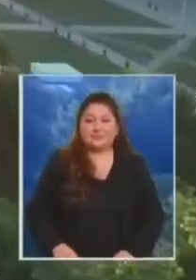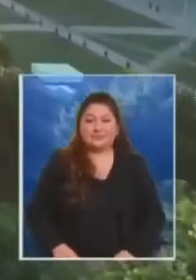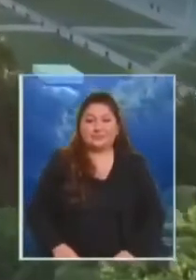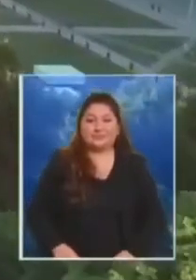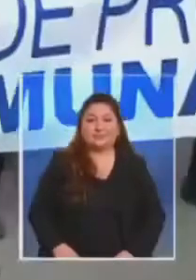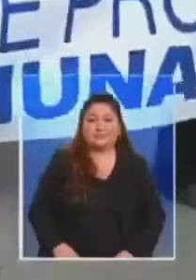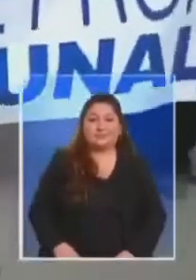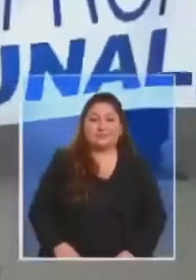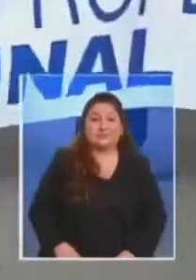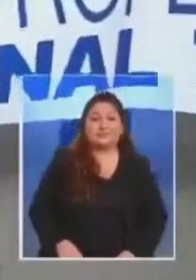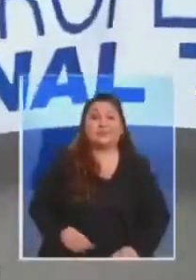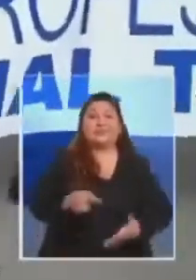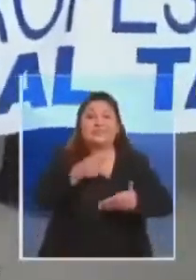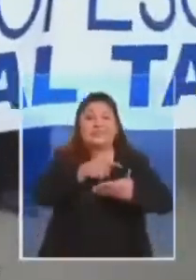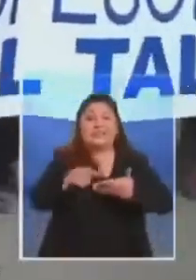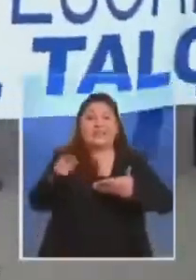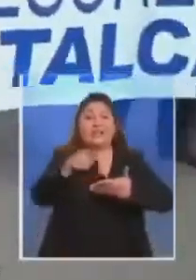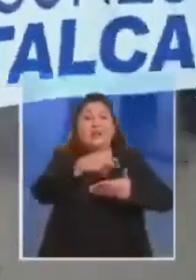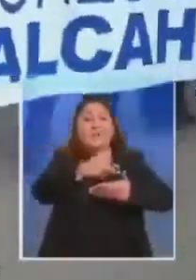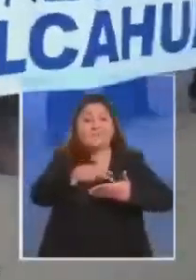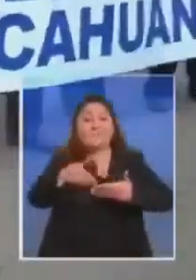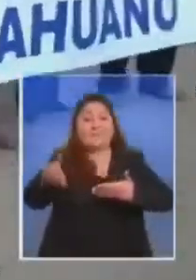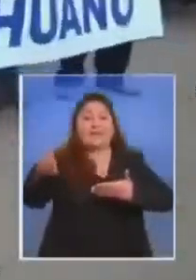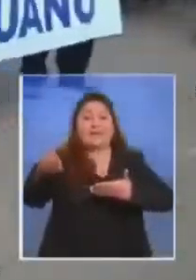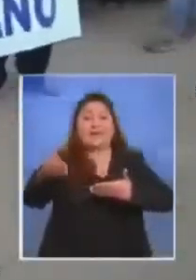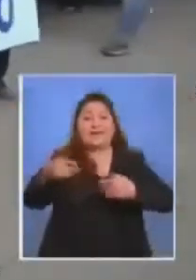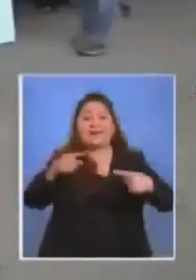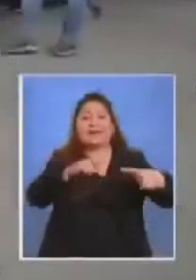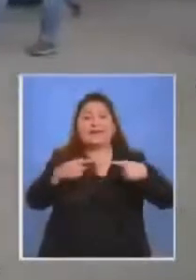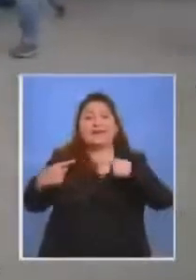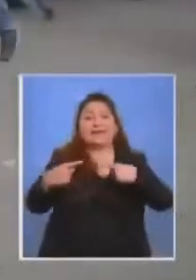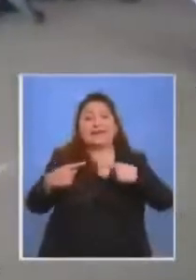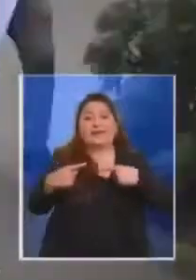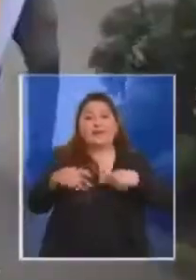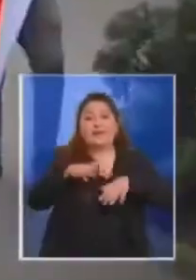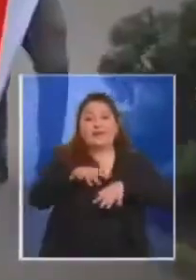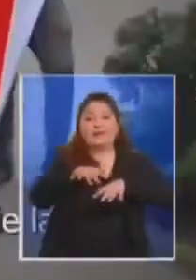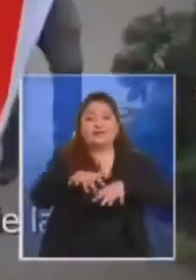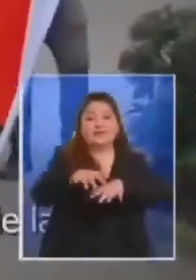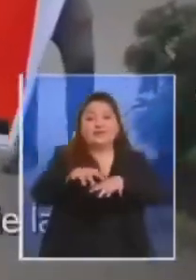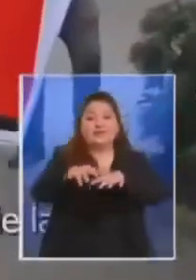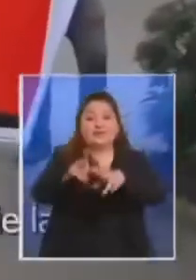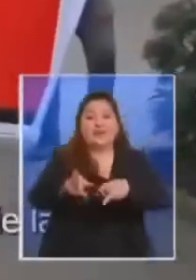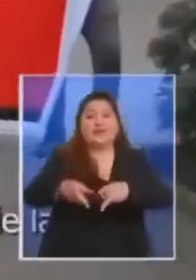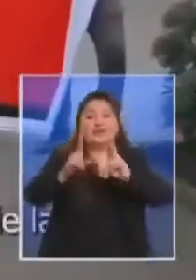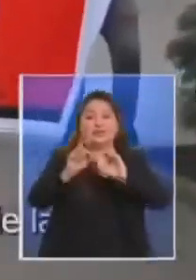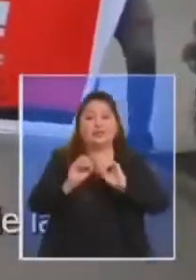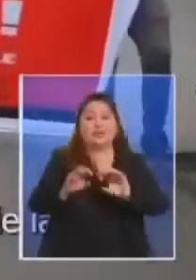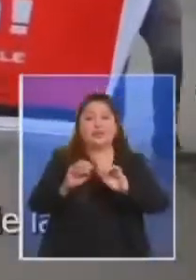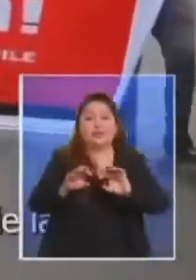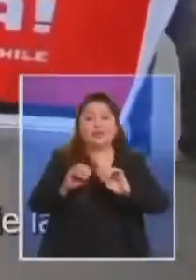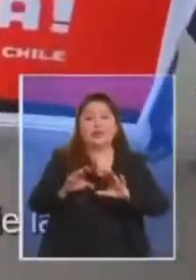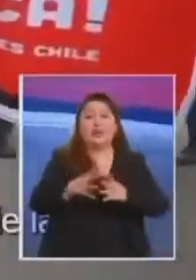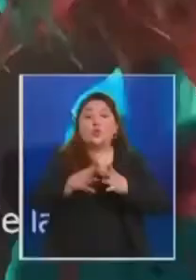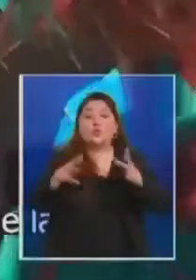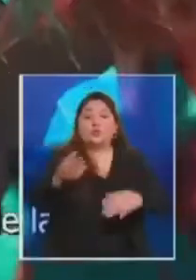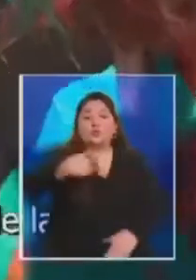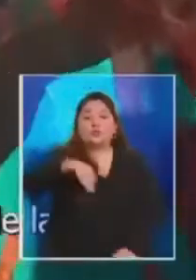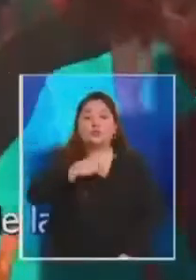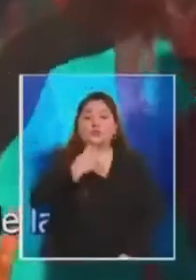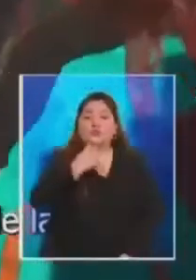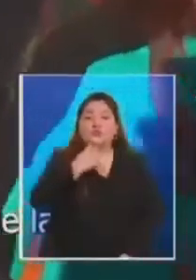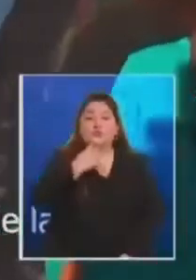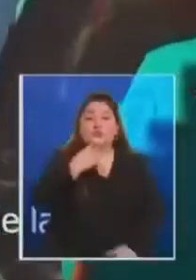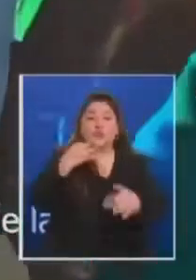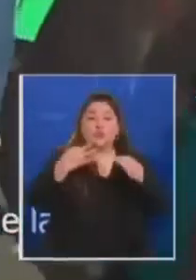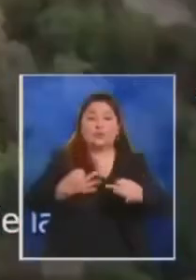Cientos, tal vez miles, han sido los debates y movilizaciones en torno al derecho a la educación. Mucho de lo que vivimos hoy es justamente